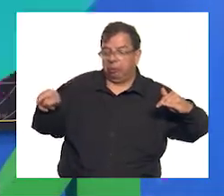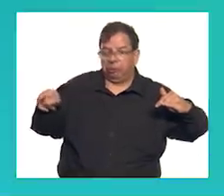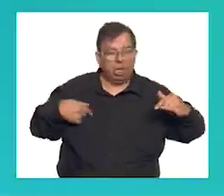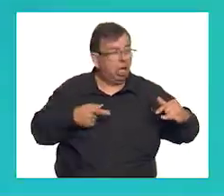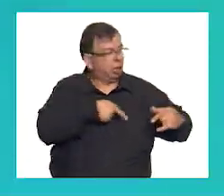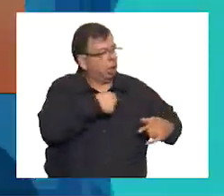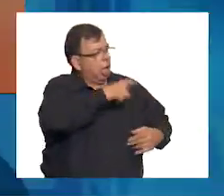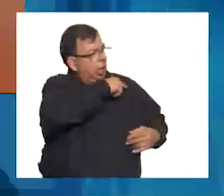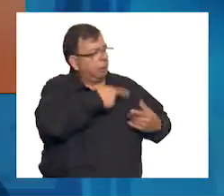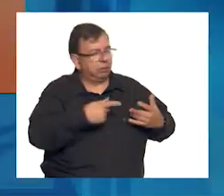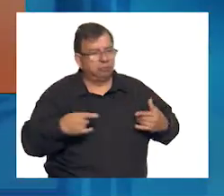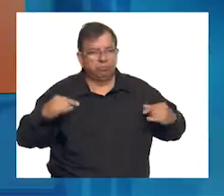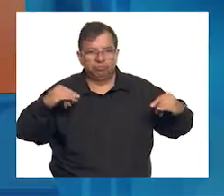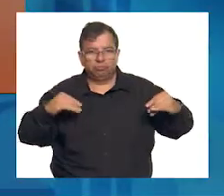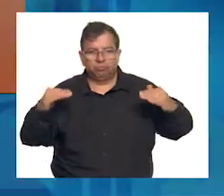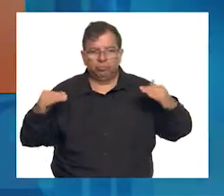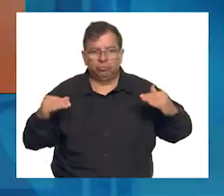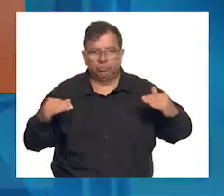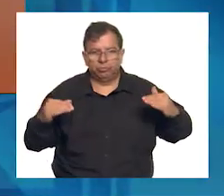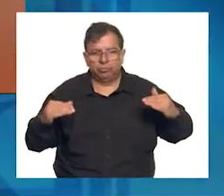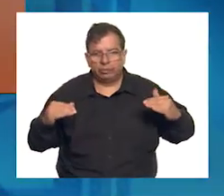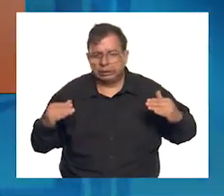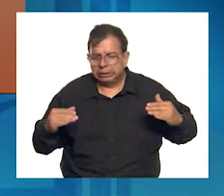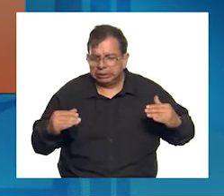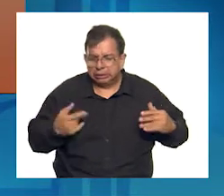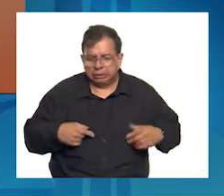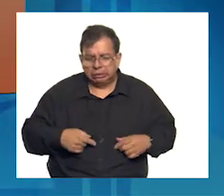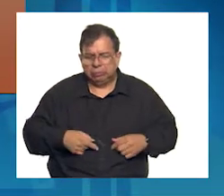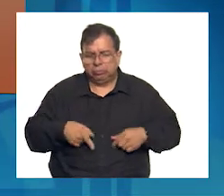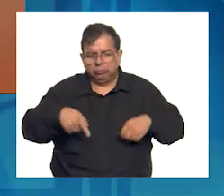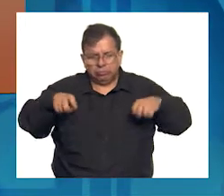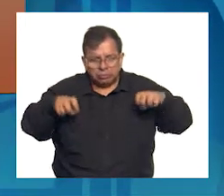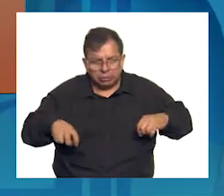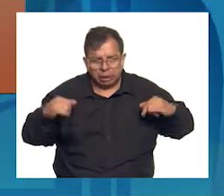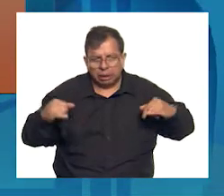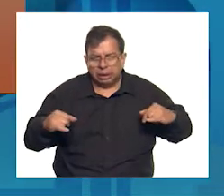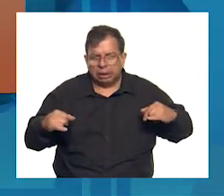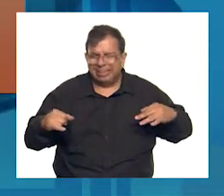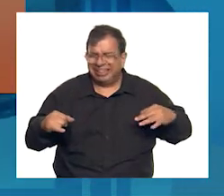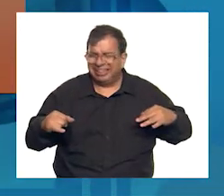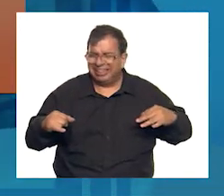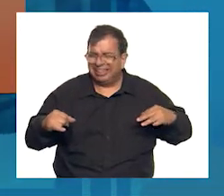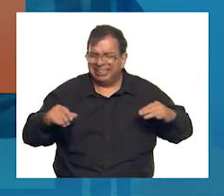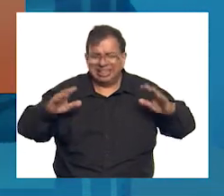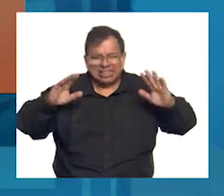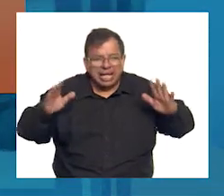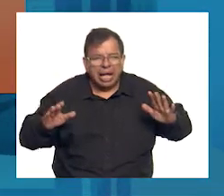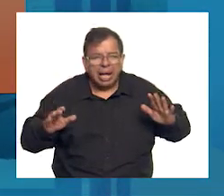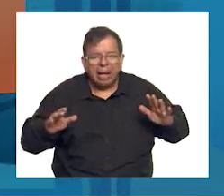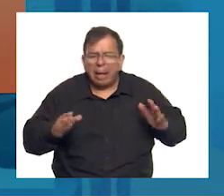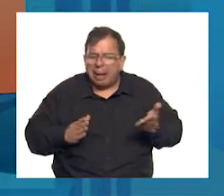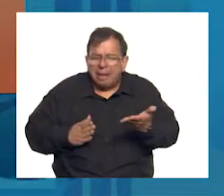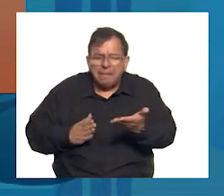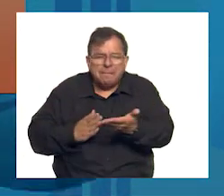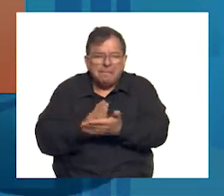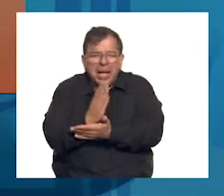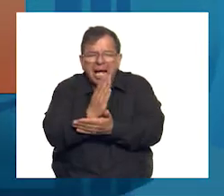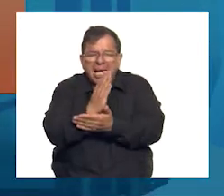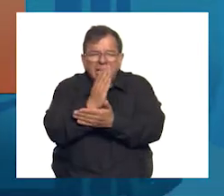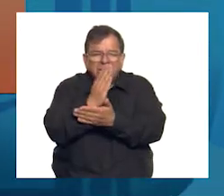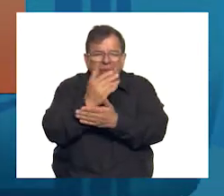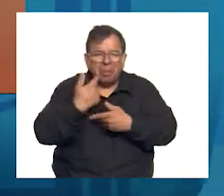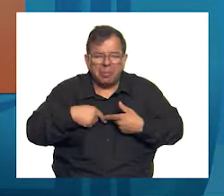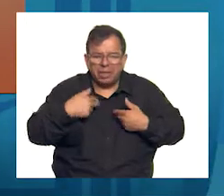pasajero. Así pues, desde una de las carrozas se escuchó: «Paso al noble señor don Juan